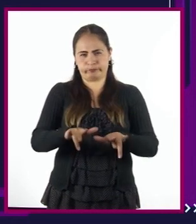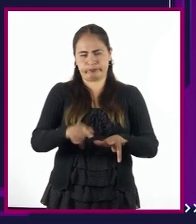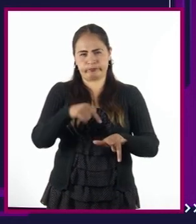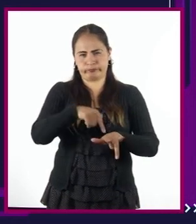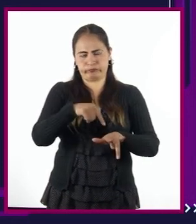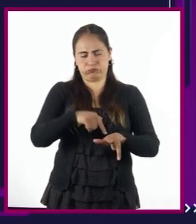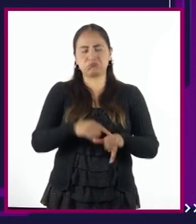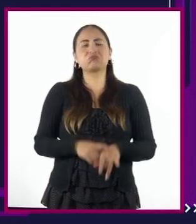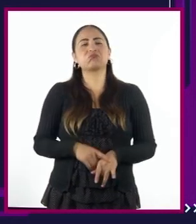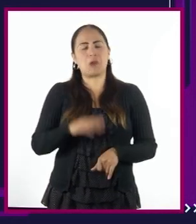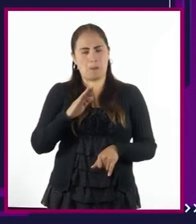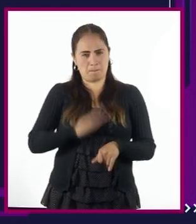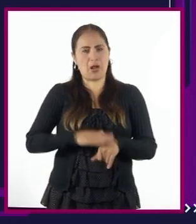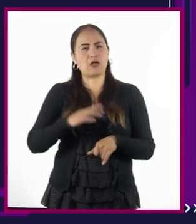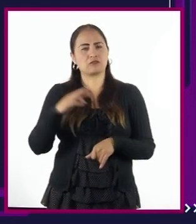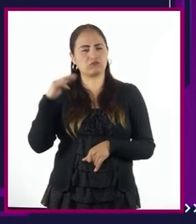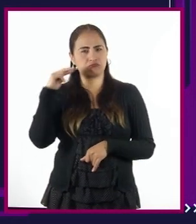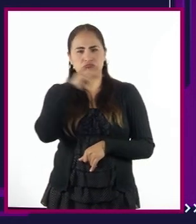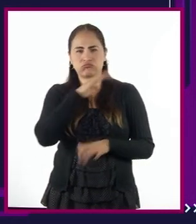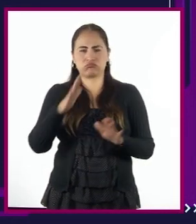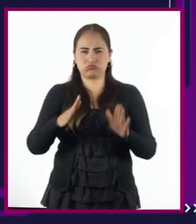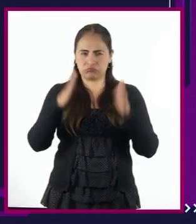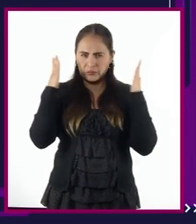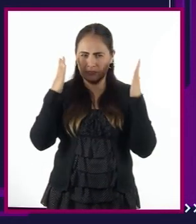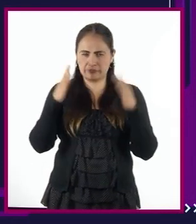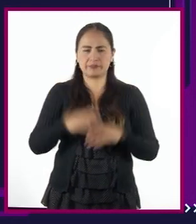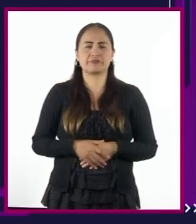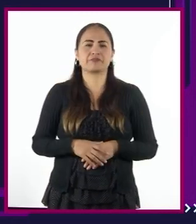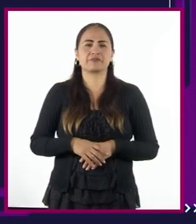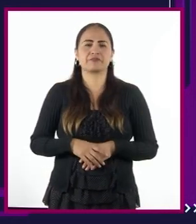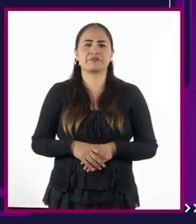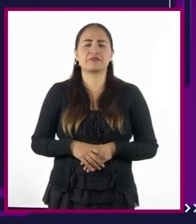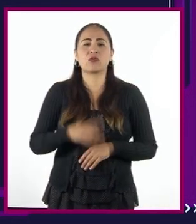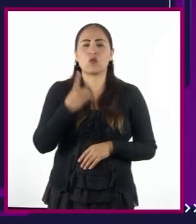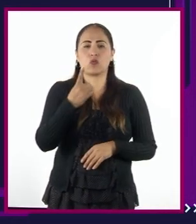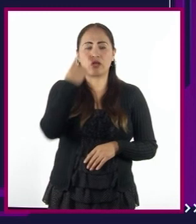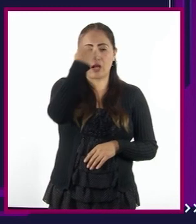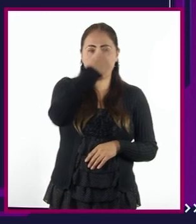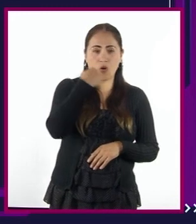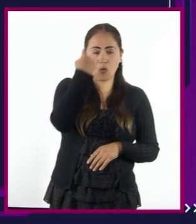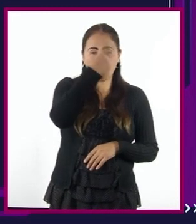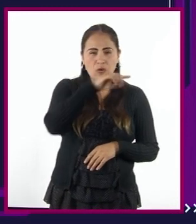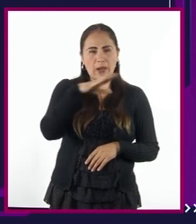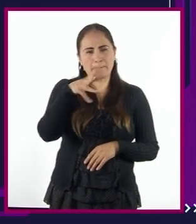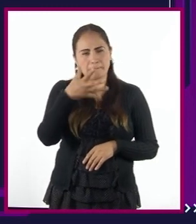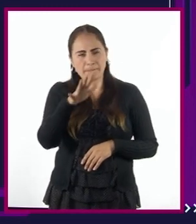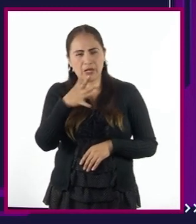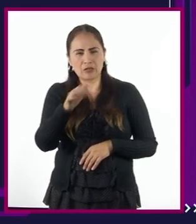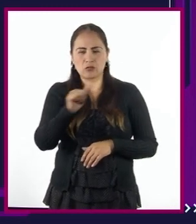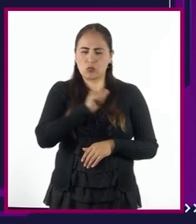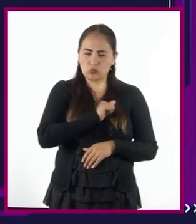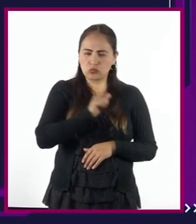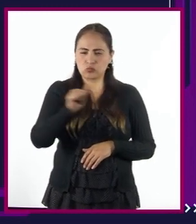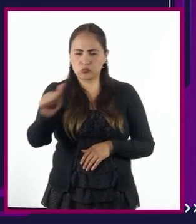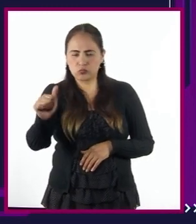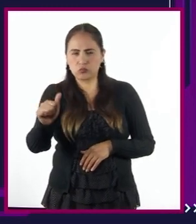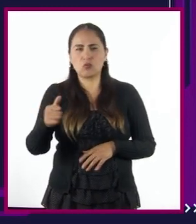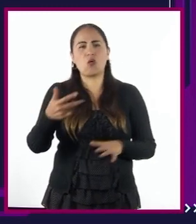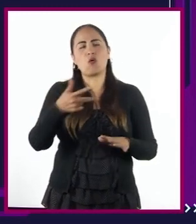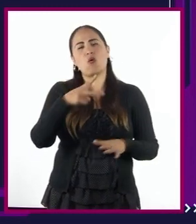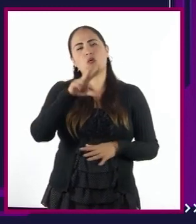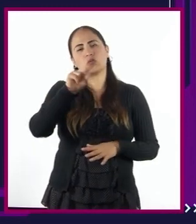se mantuvo a una rapidez constante, ya que cada hora avanzó aproximadamente